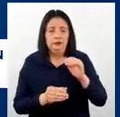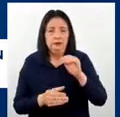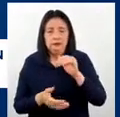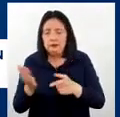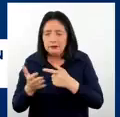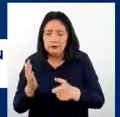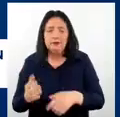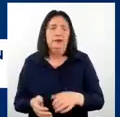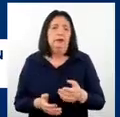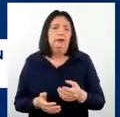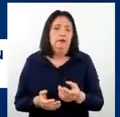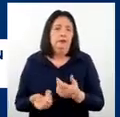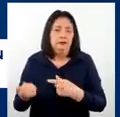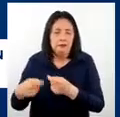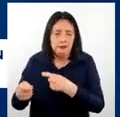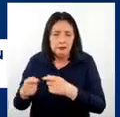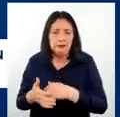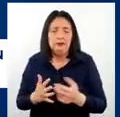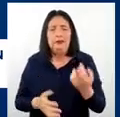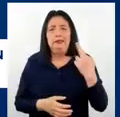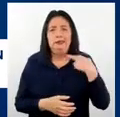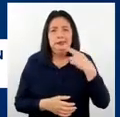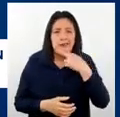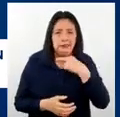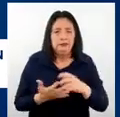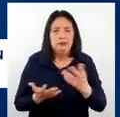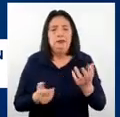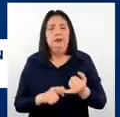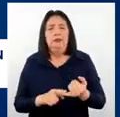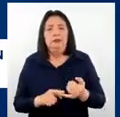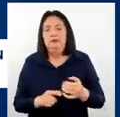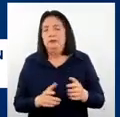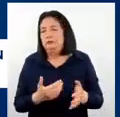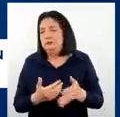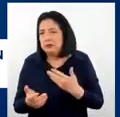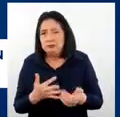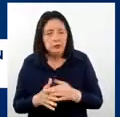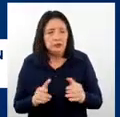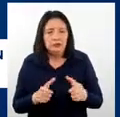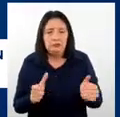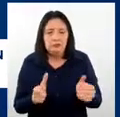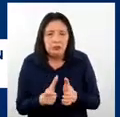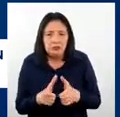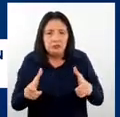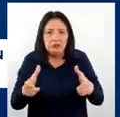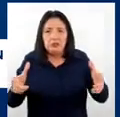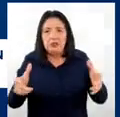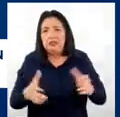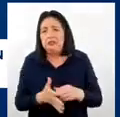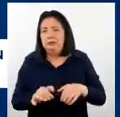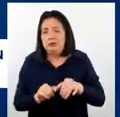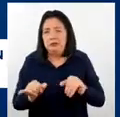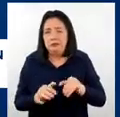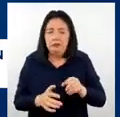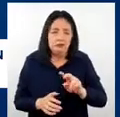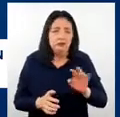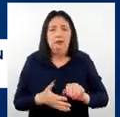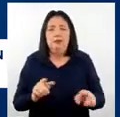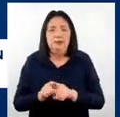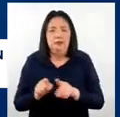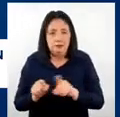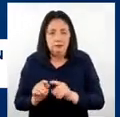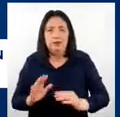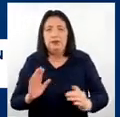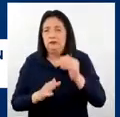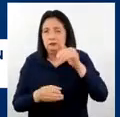restaurantes, independientemente del tamaño que puedan tener, mayor o menor a 200 metros. Incluye las actividades